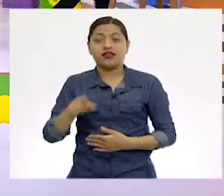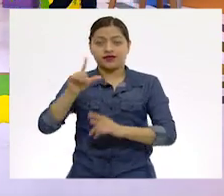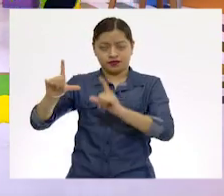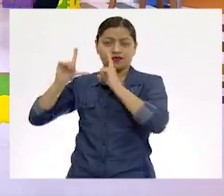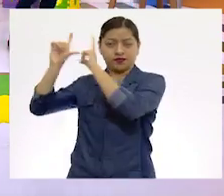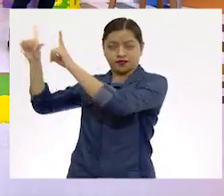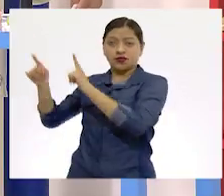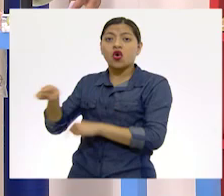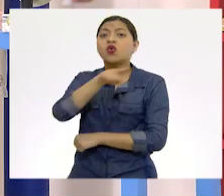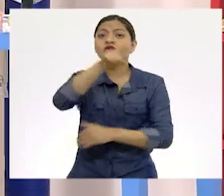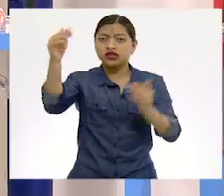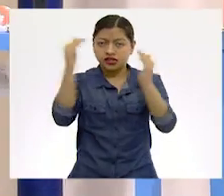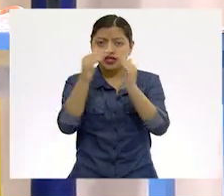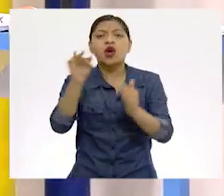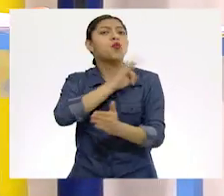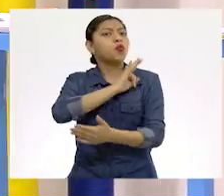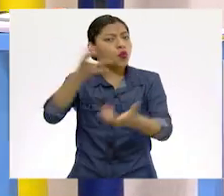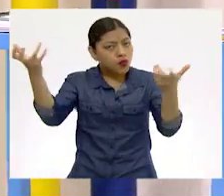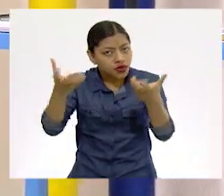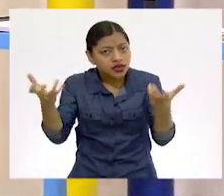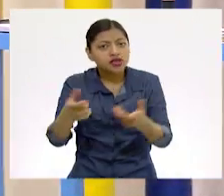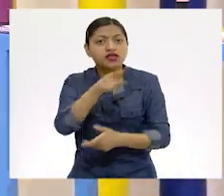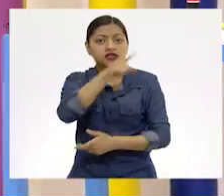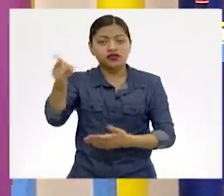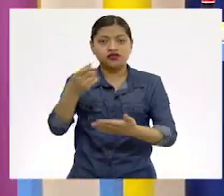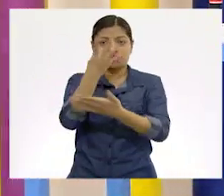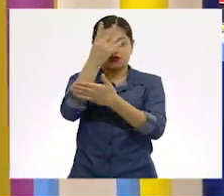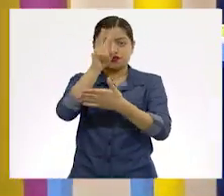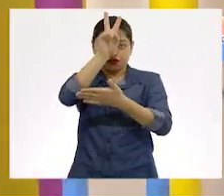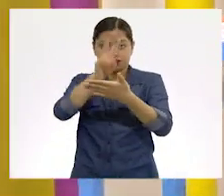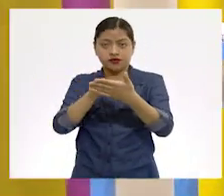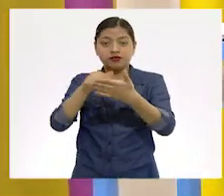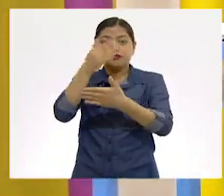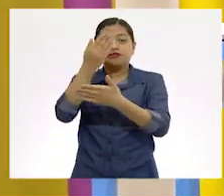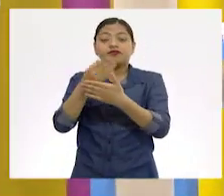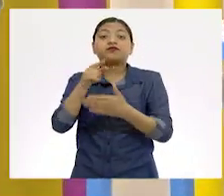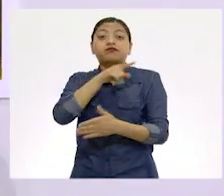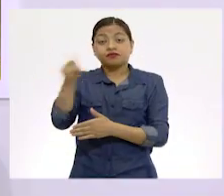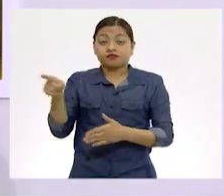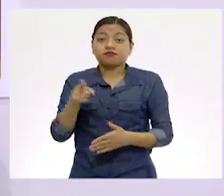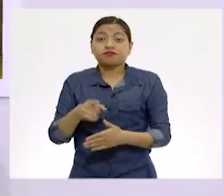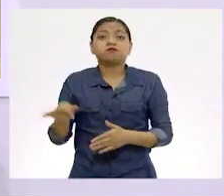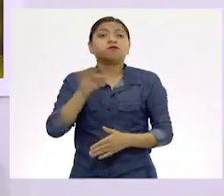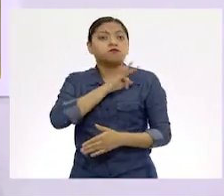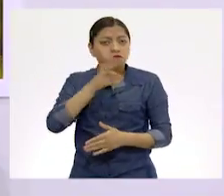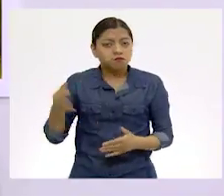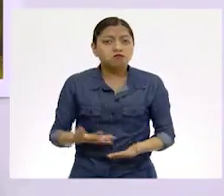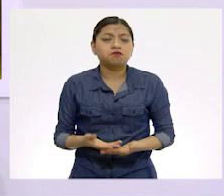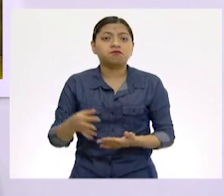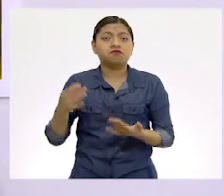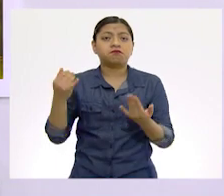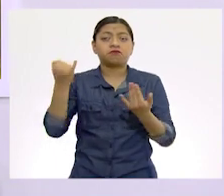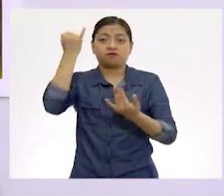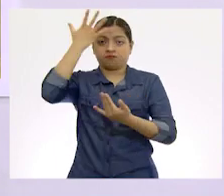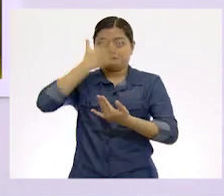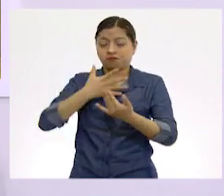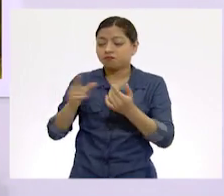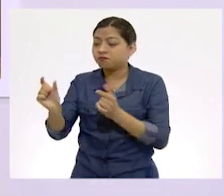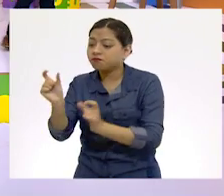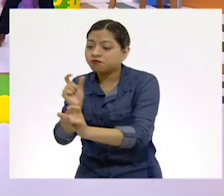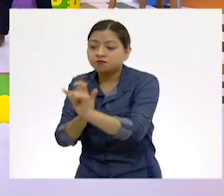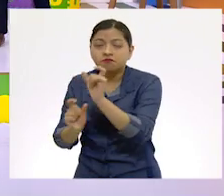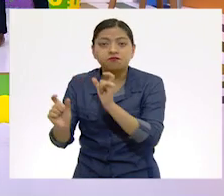casa también pueden hacerlo en su organizador. Recuerden que les comentaba que ustedes pueden conseguir imágenes pequeñas